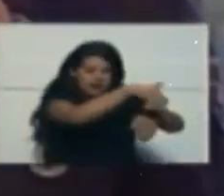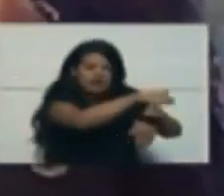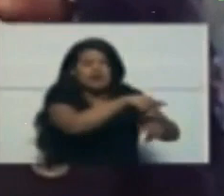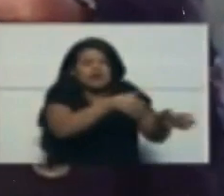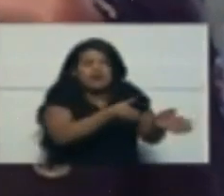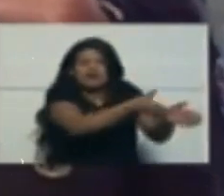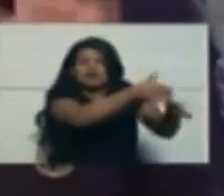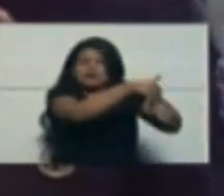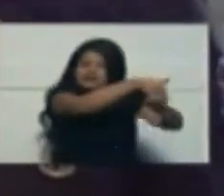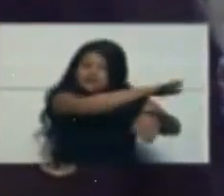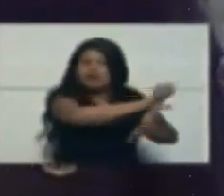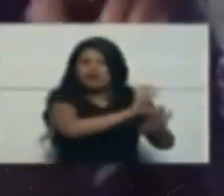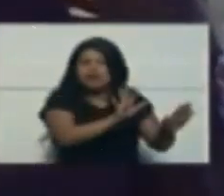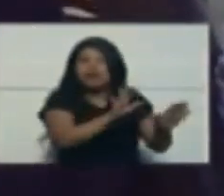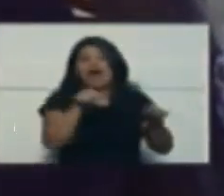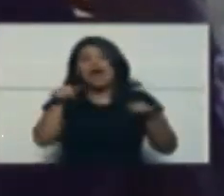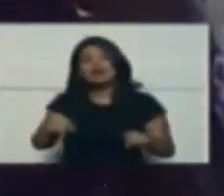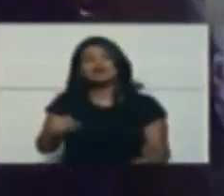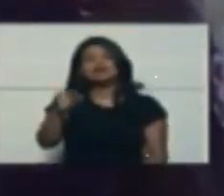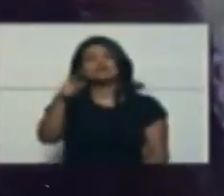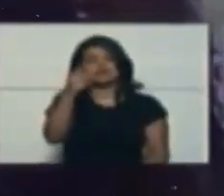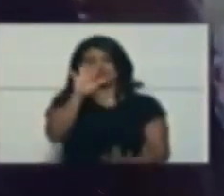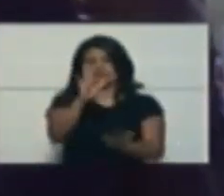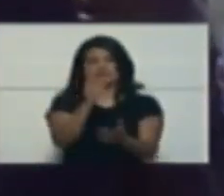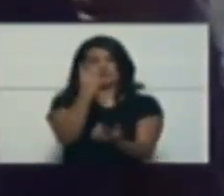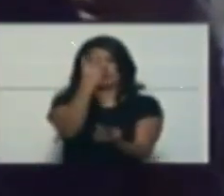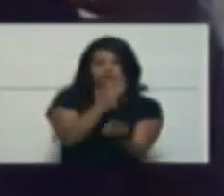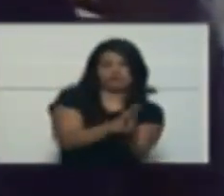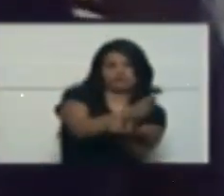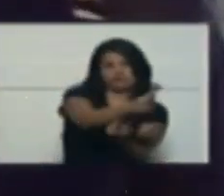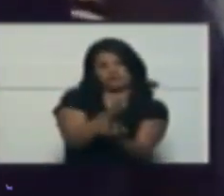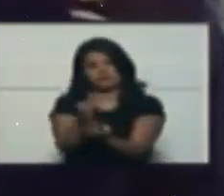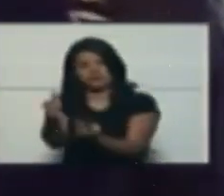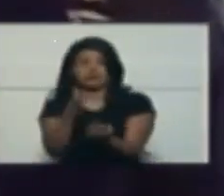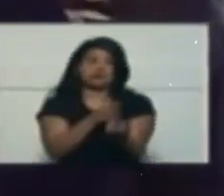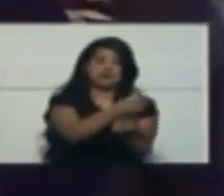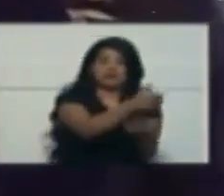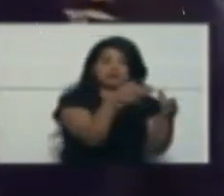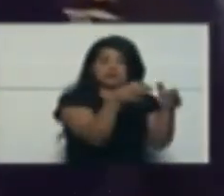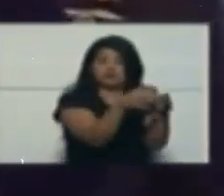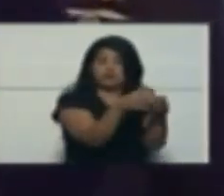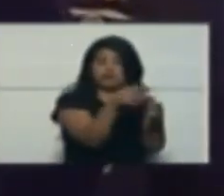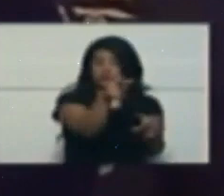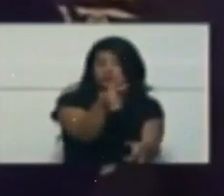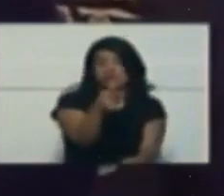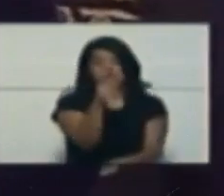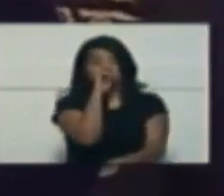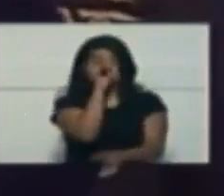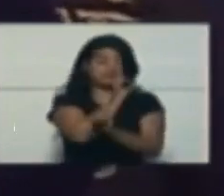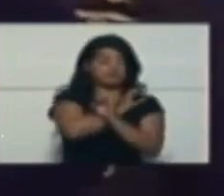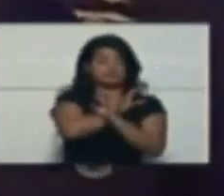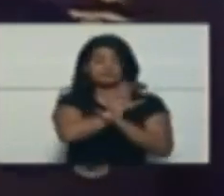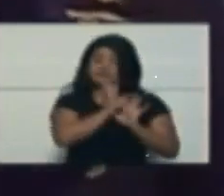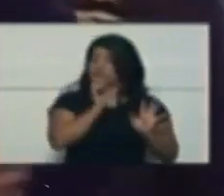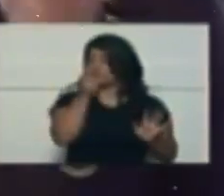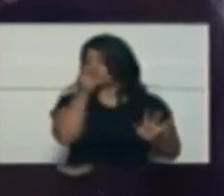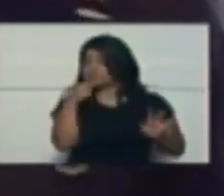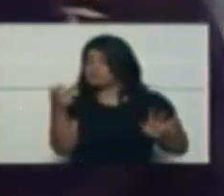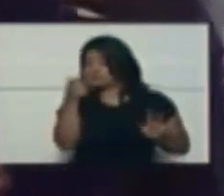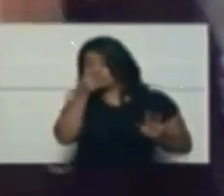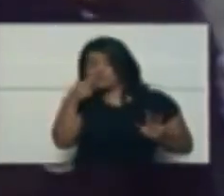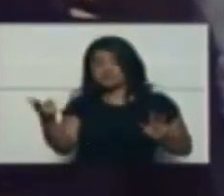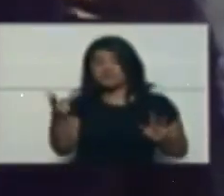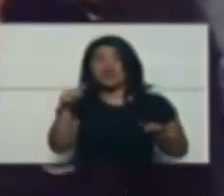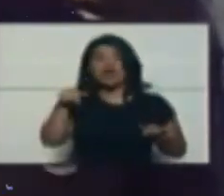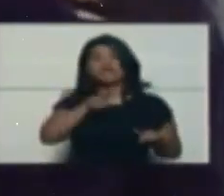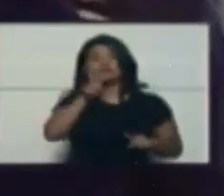hay solo dos opciones. La opción burguesa, apátrida, que pretende